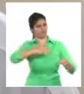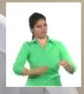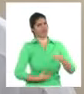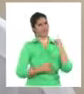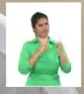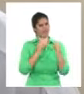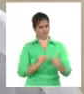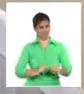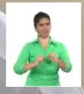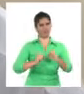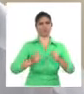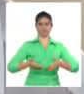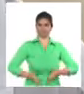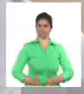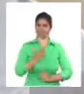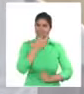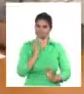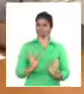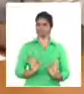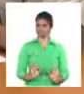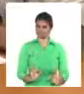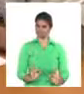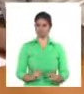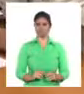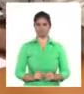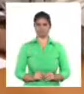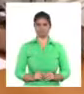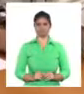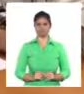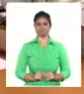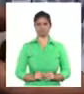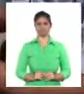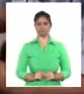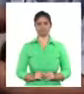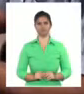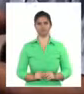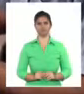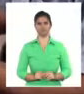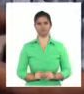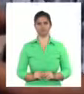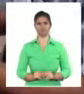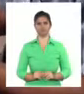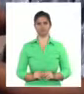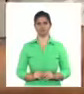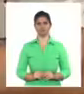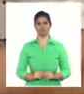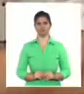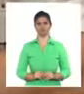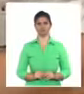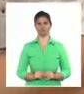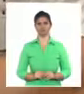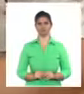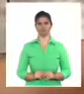en el caso del programa de atención materno-infantil. Robier Mesa, Carol Veloz y Esperanza Castellanos Cabrejas, Canal Cubano.